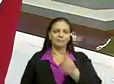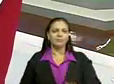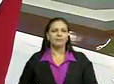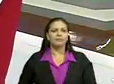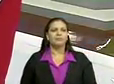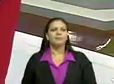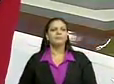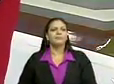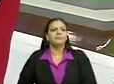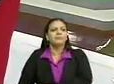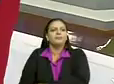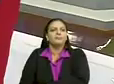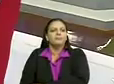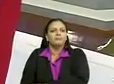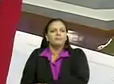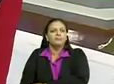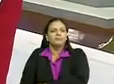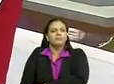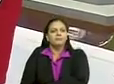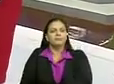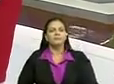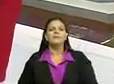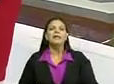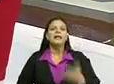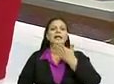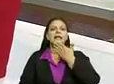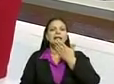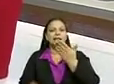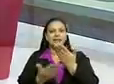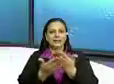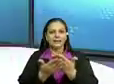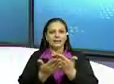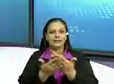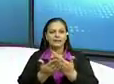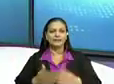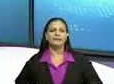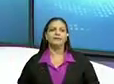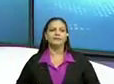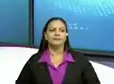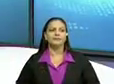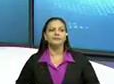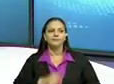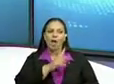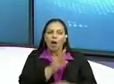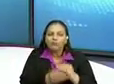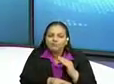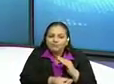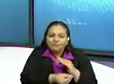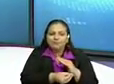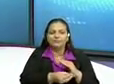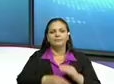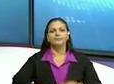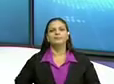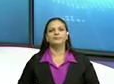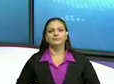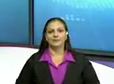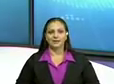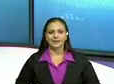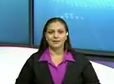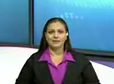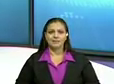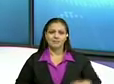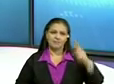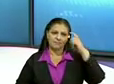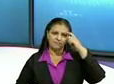las informaciones. Adelante. Gracias, mi Luisa. Y sí, y yo complemento con un pedacito. Todo tal vez se